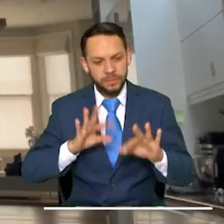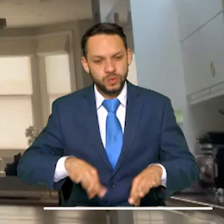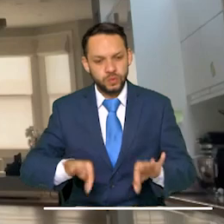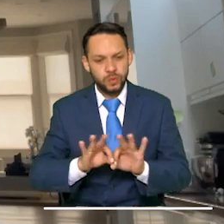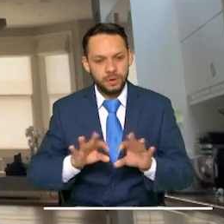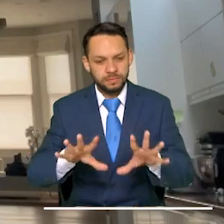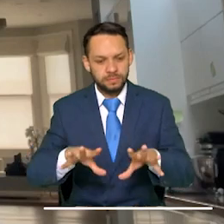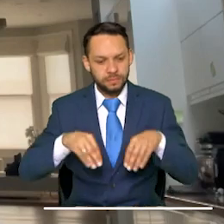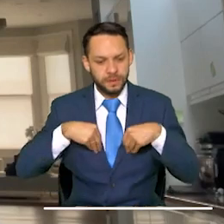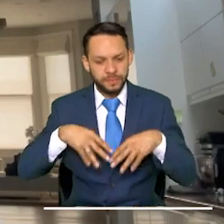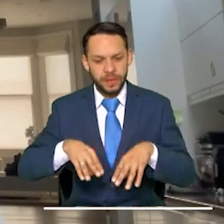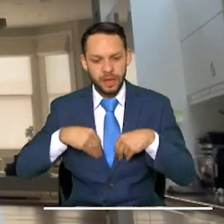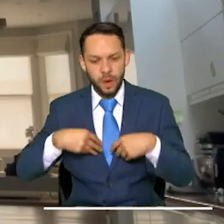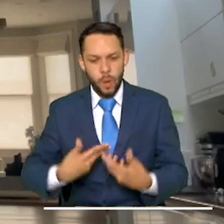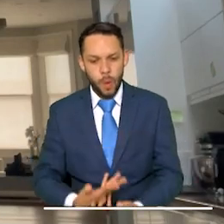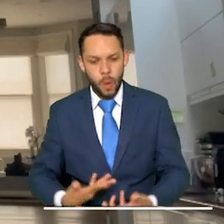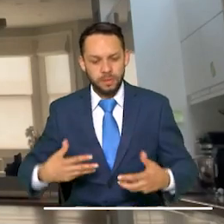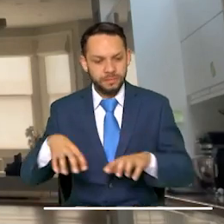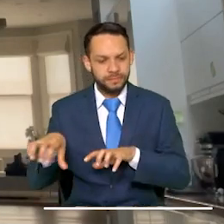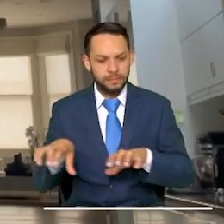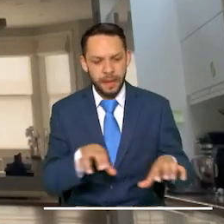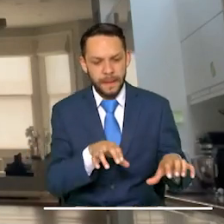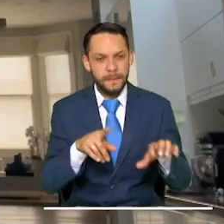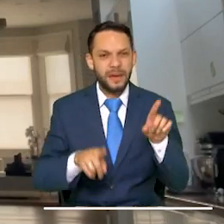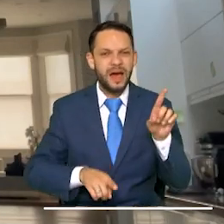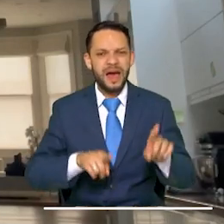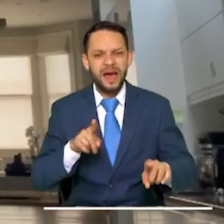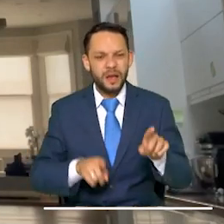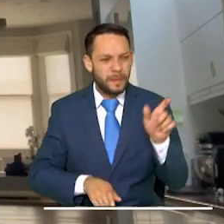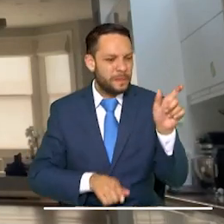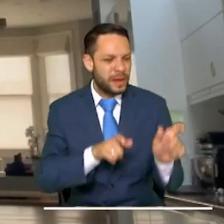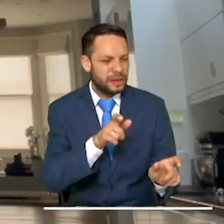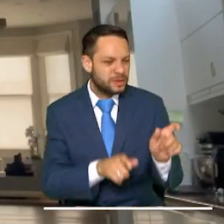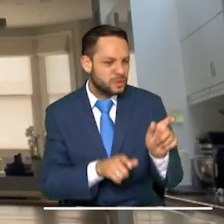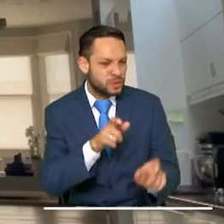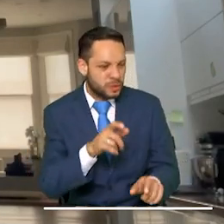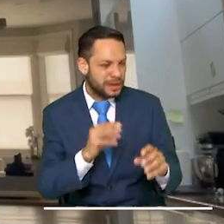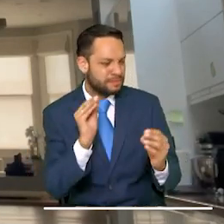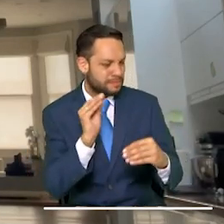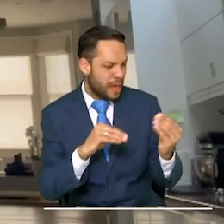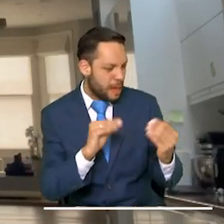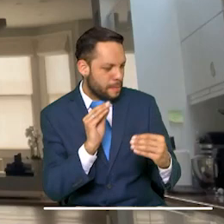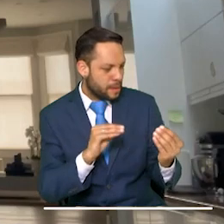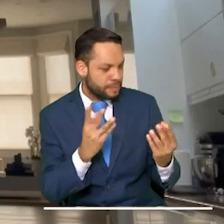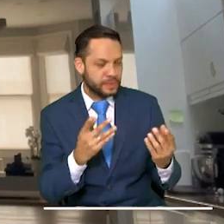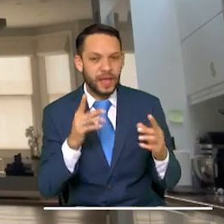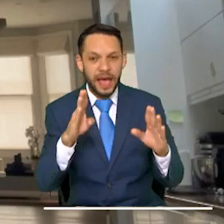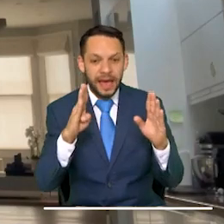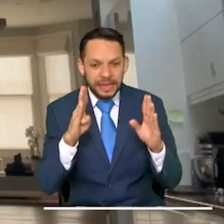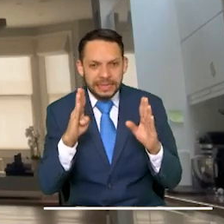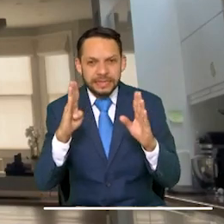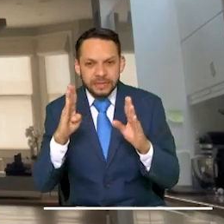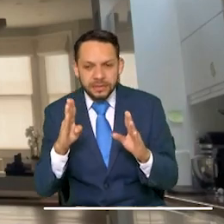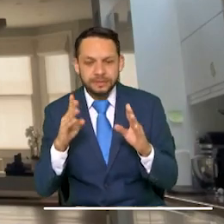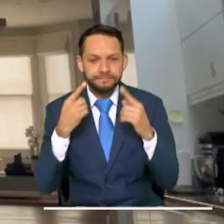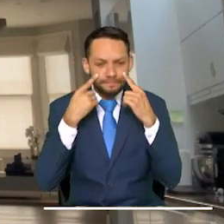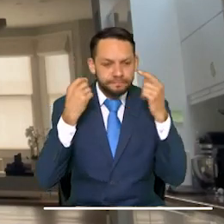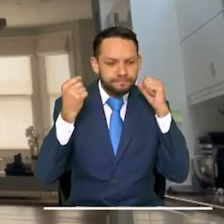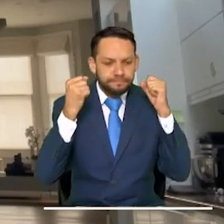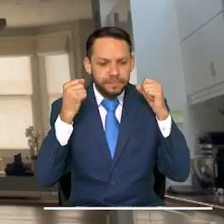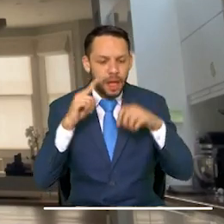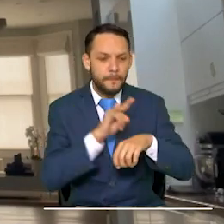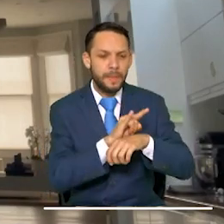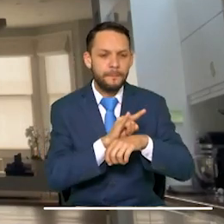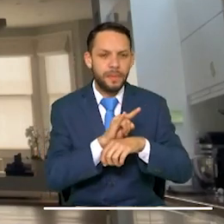enseñando esta situación? ¿Cuántas veces ya se ha presentado en mi vida y tal vez ni siquiera me he detenido a mirarla y se